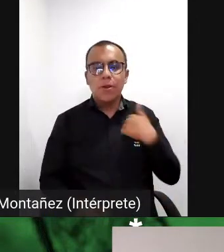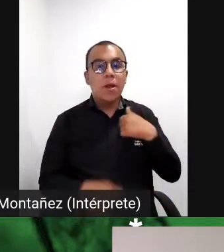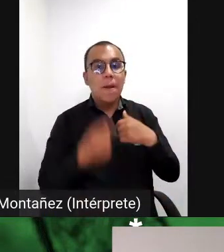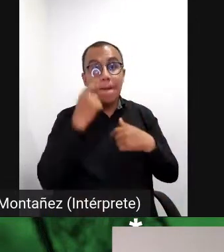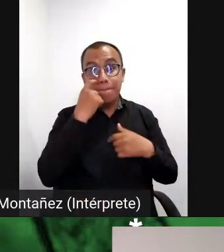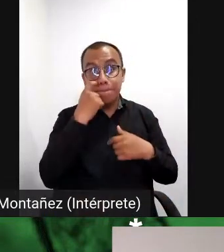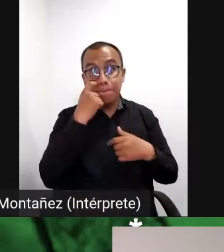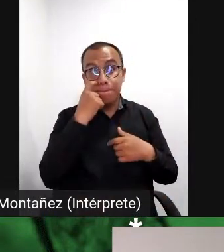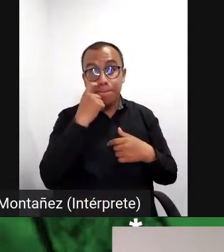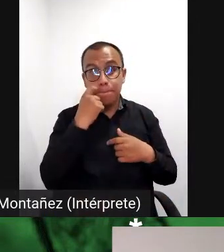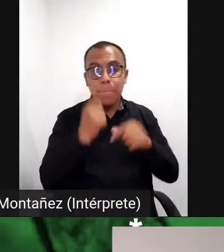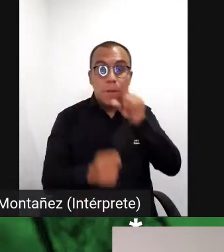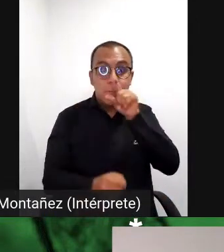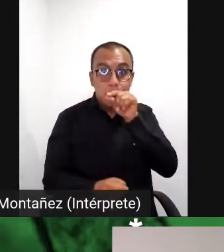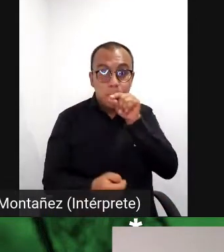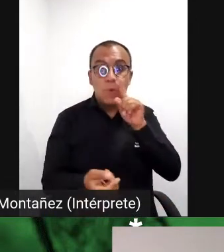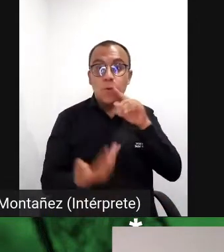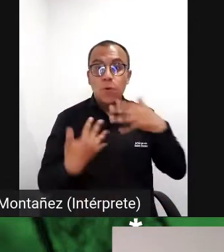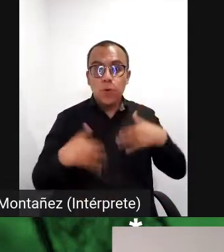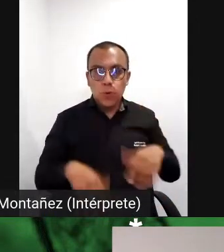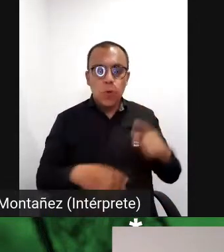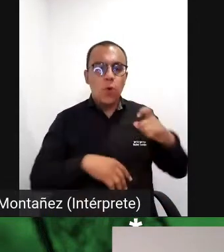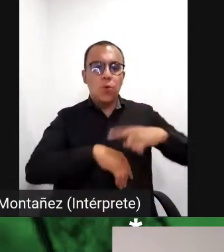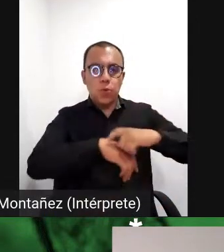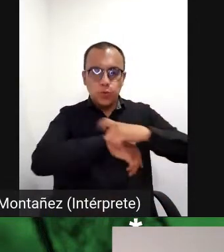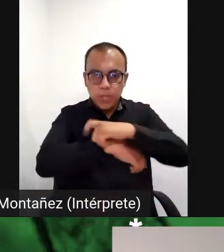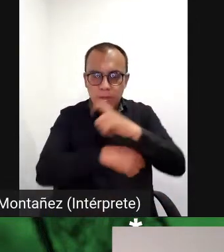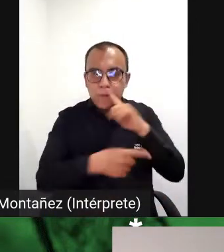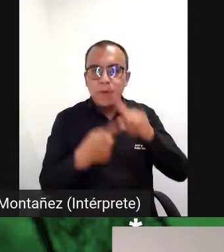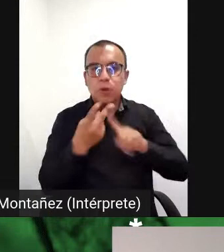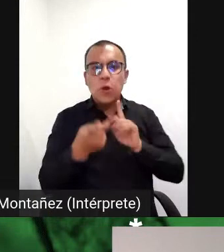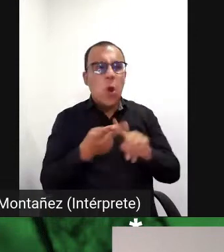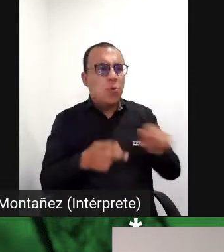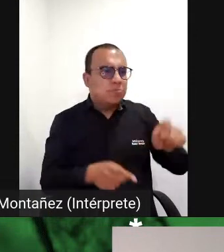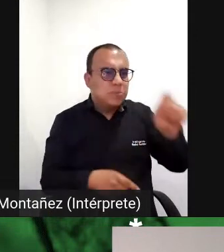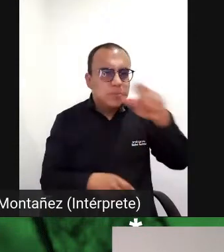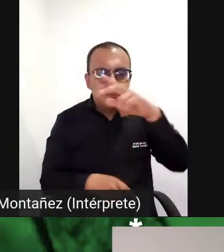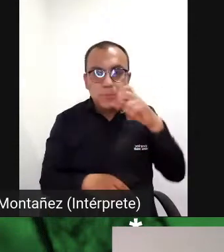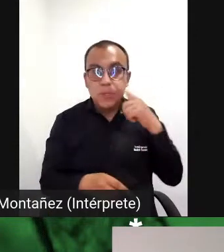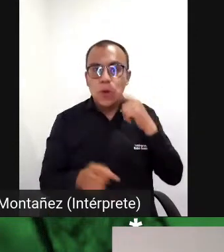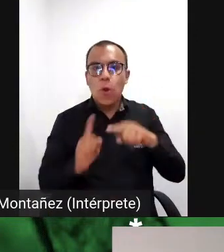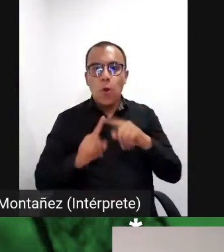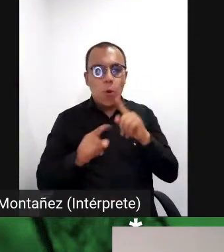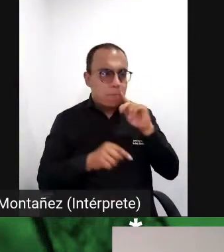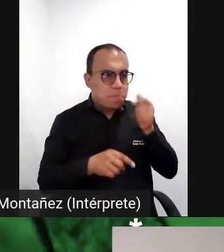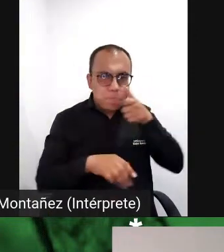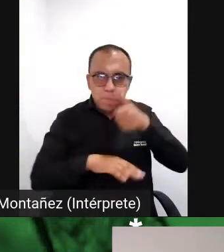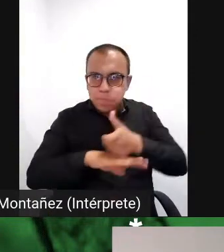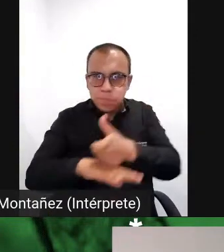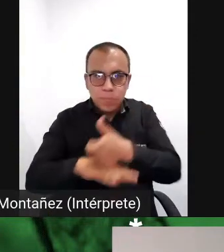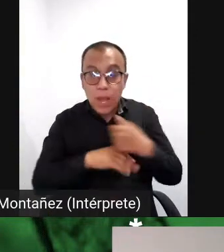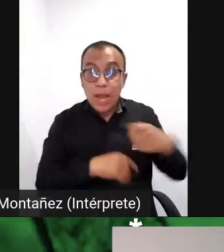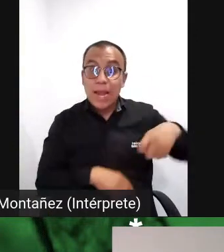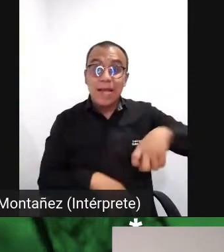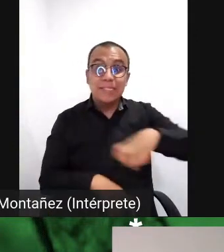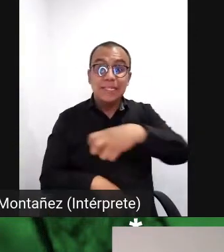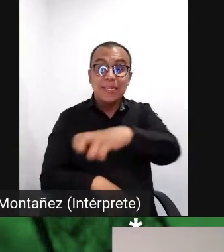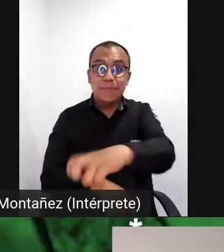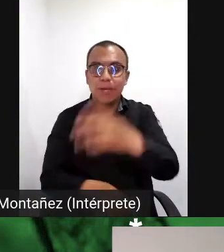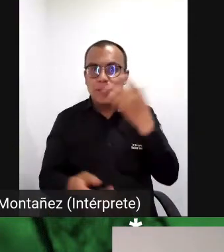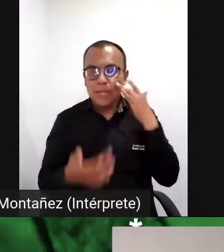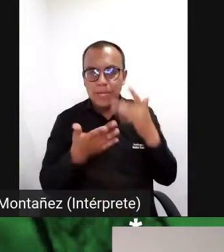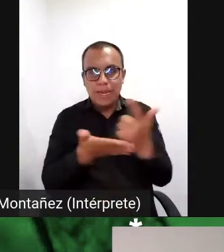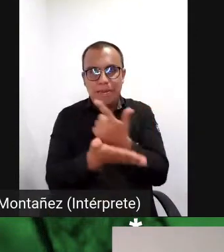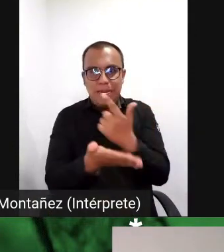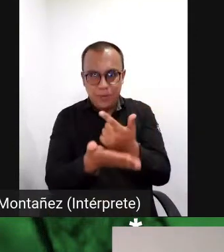se puede comer gusanitos, pero puede cazar insectos y las puede uno ver cazando las serpientes que aparecen en el libro, que